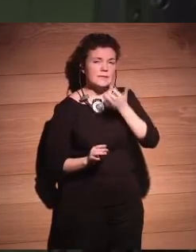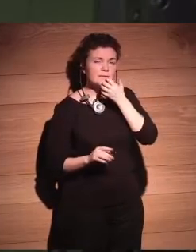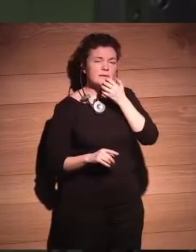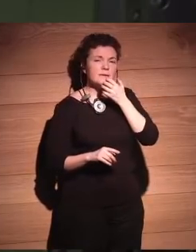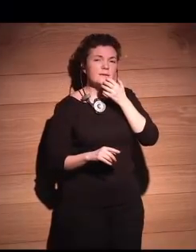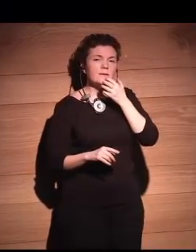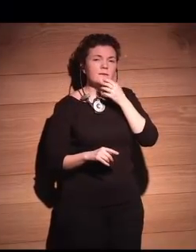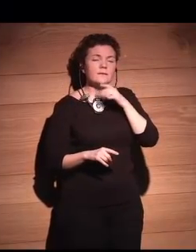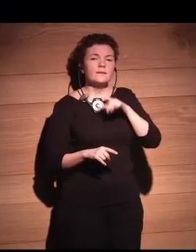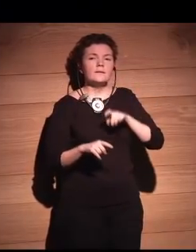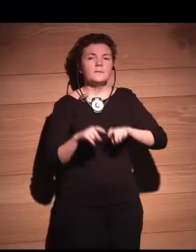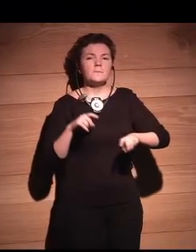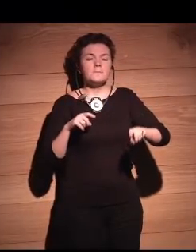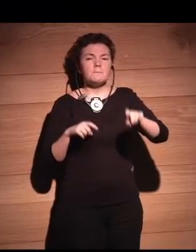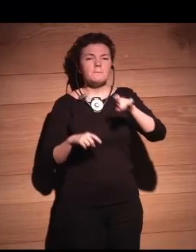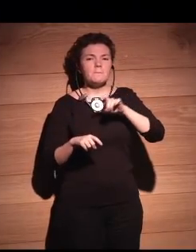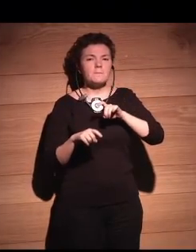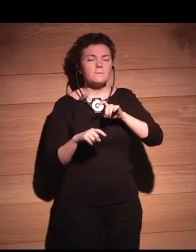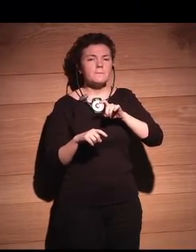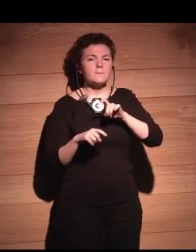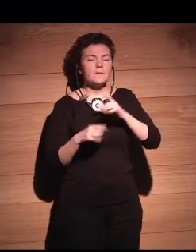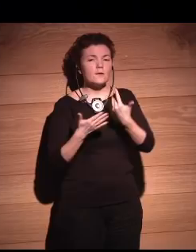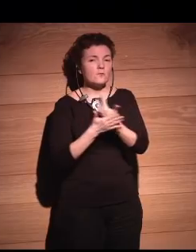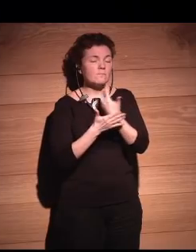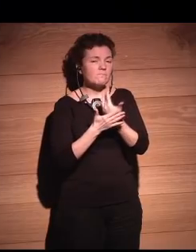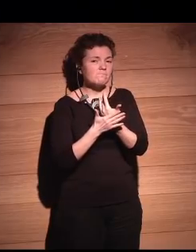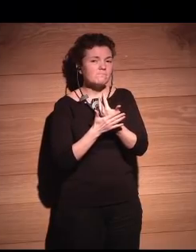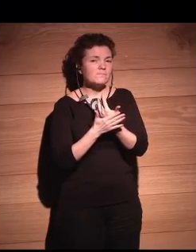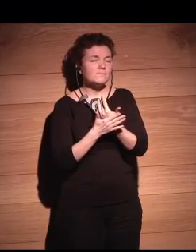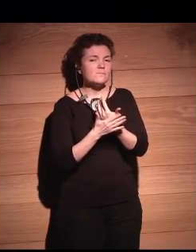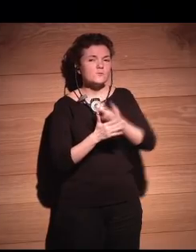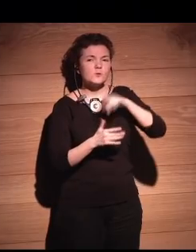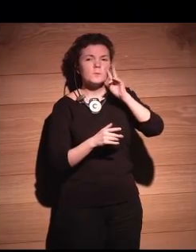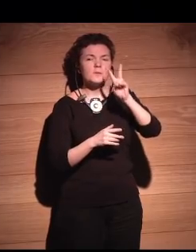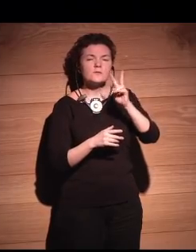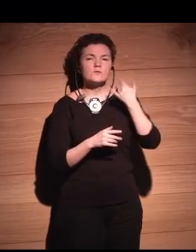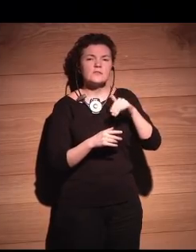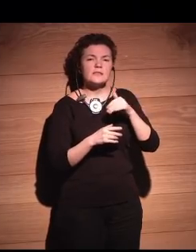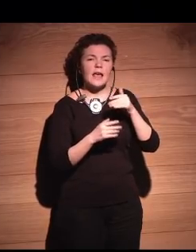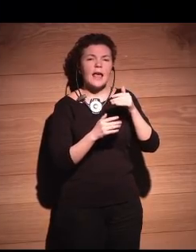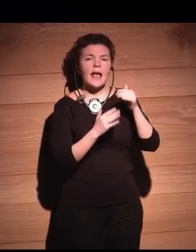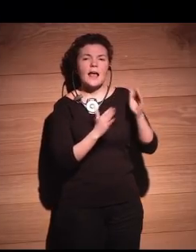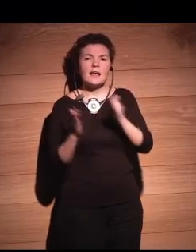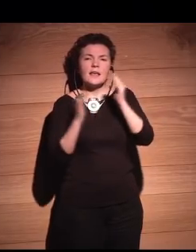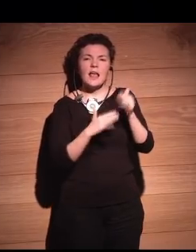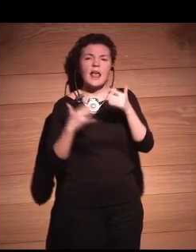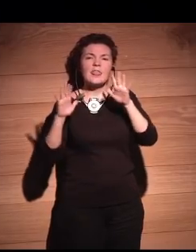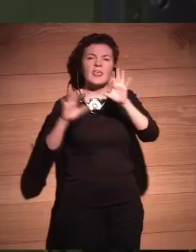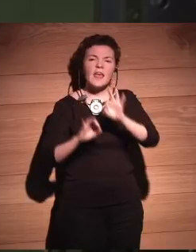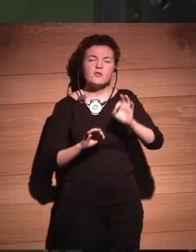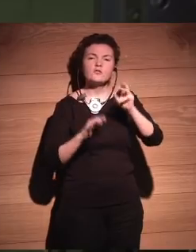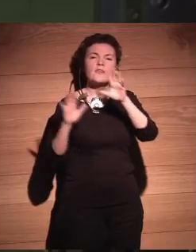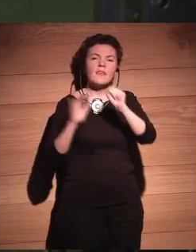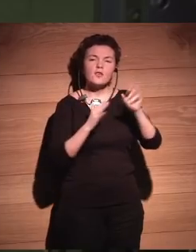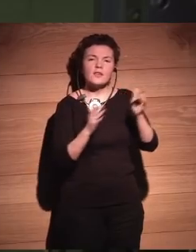lo que nos contaron, es que hemos visto 3 décadas muy emocionantes de descubrimiento en los